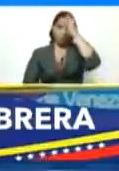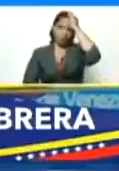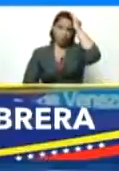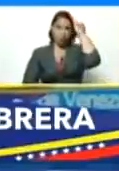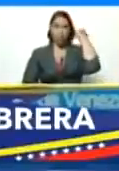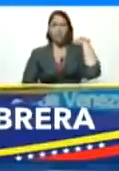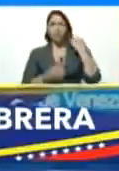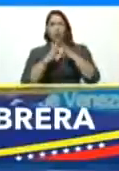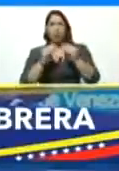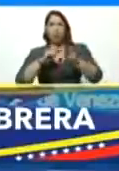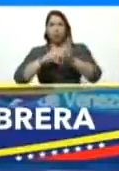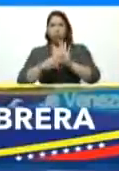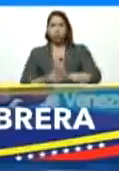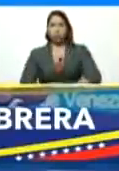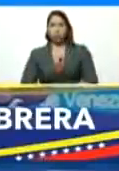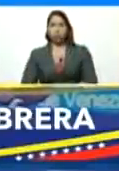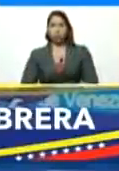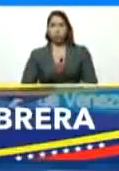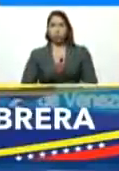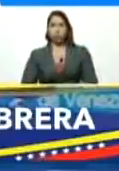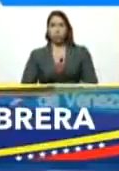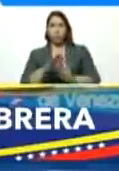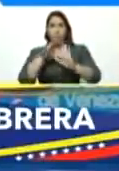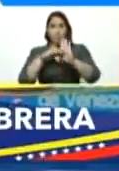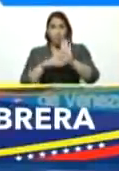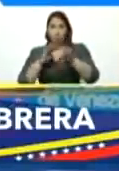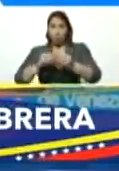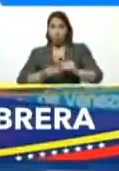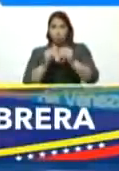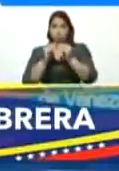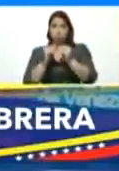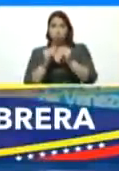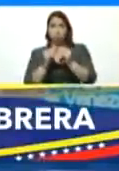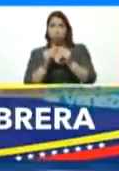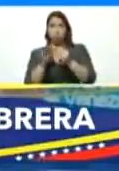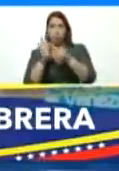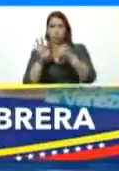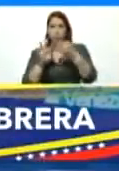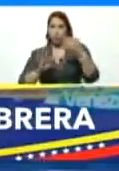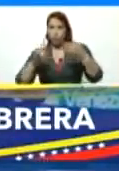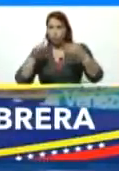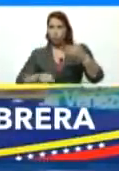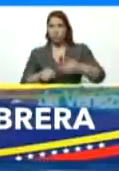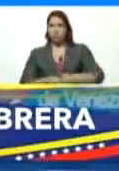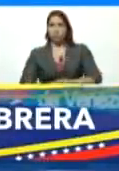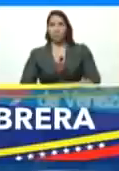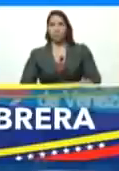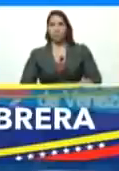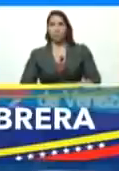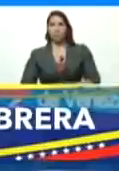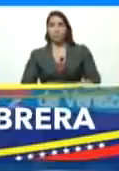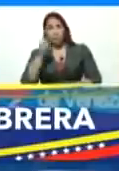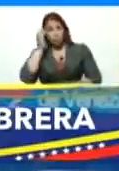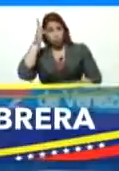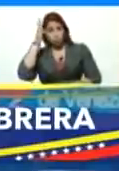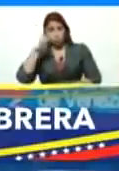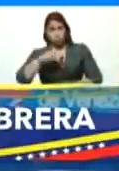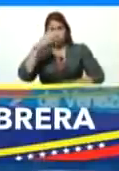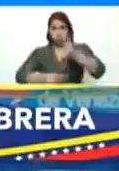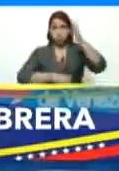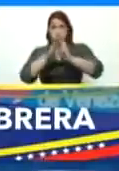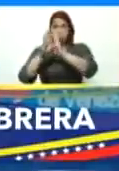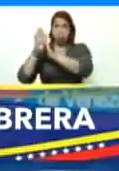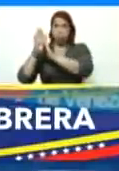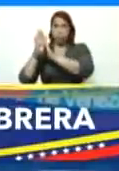son las regulaciones el funcionamiento y la capacidad productiva